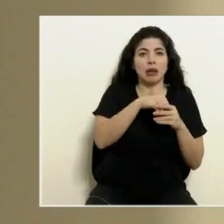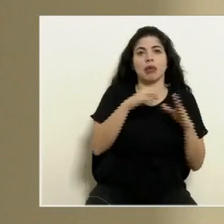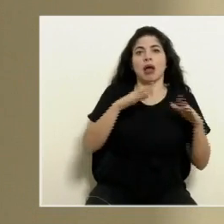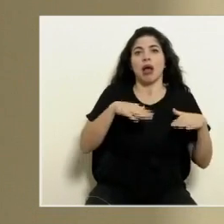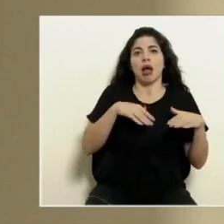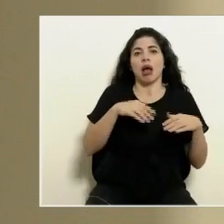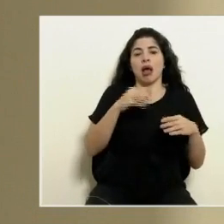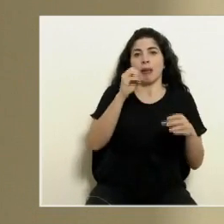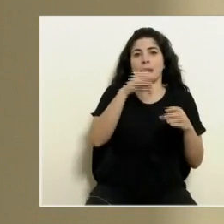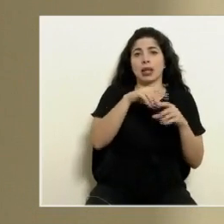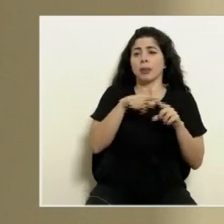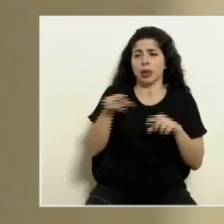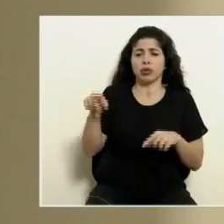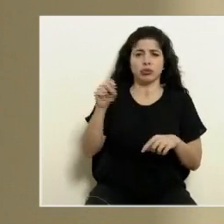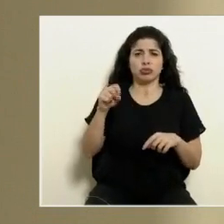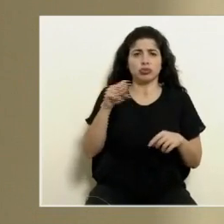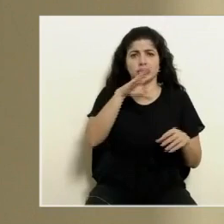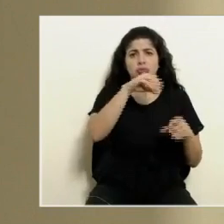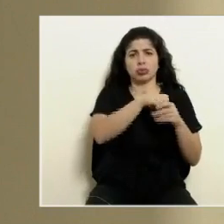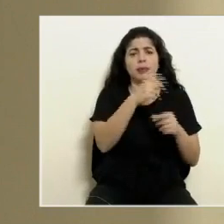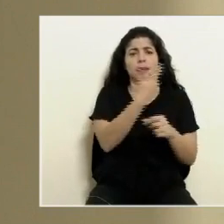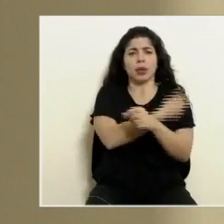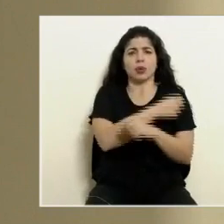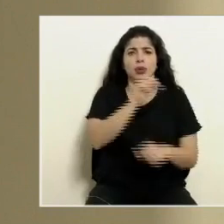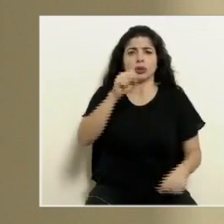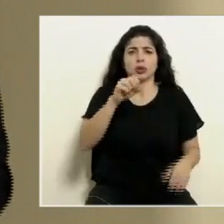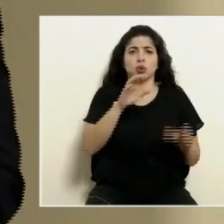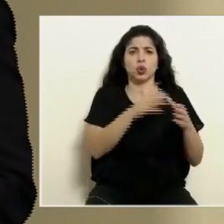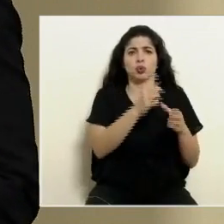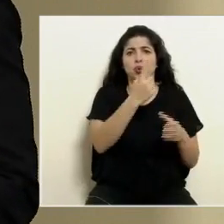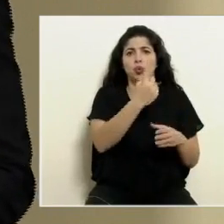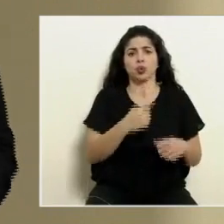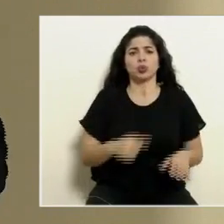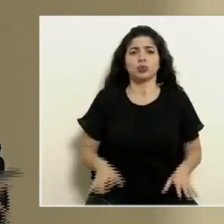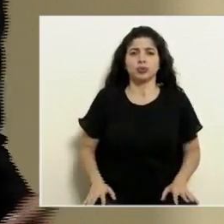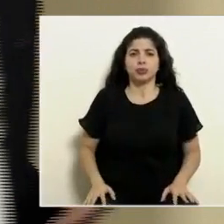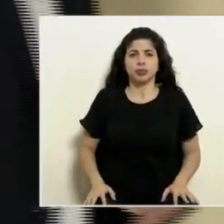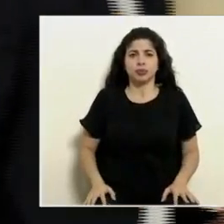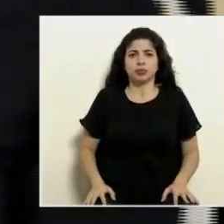enviado la indicación, pero sí van a ser sujetos a vacunación como parte del grupo 1.